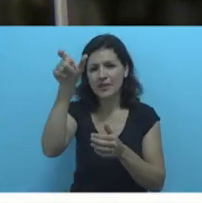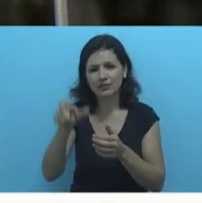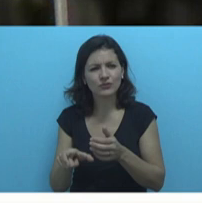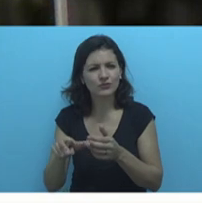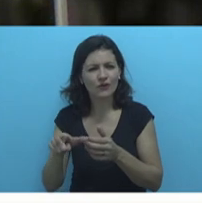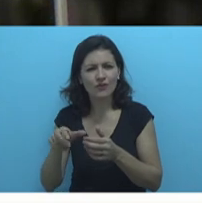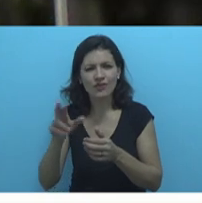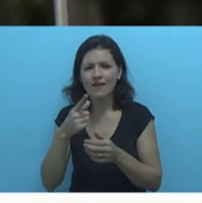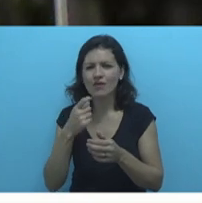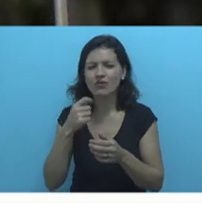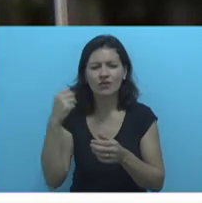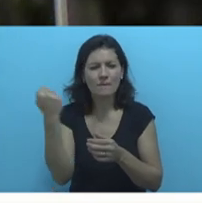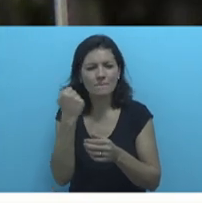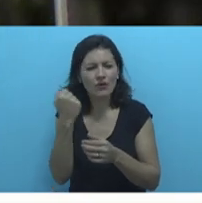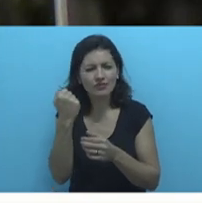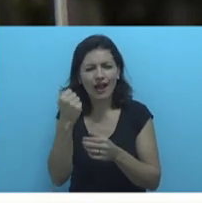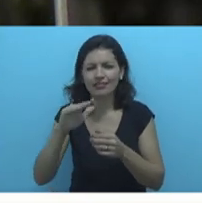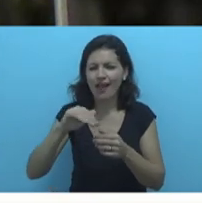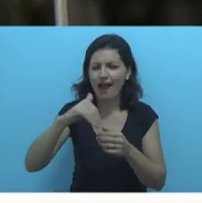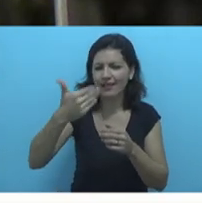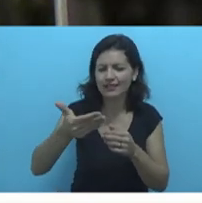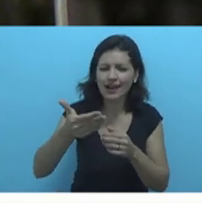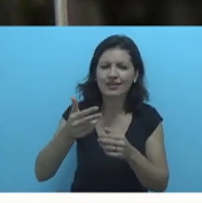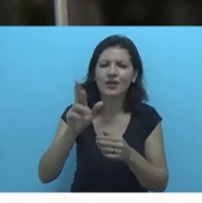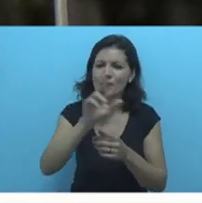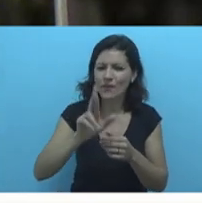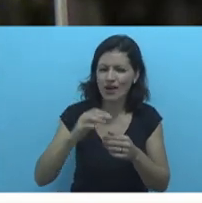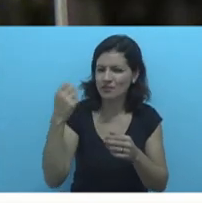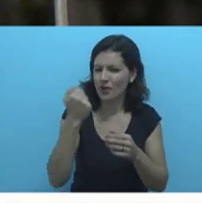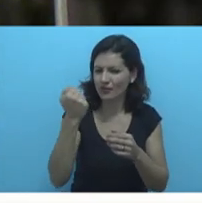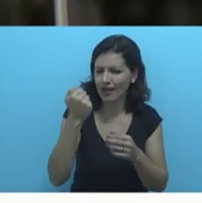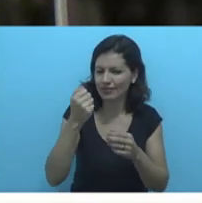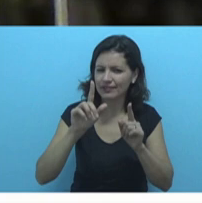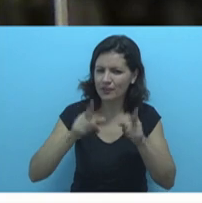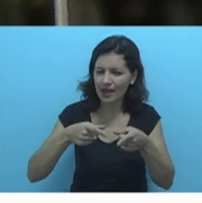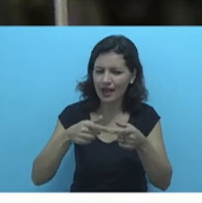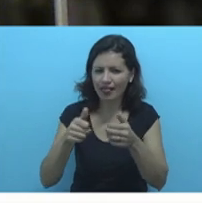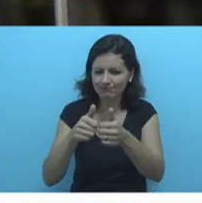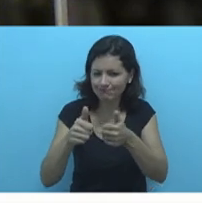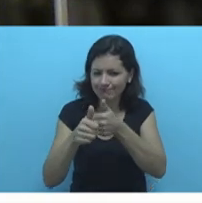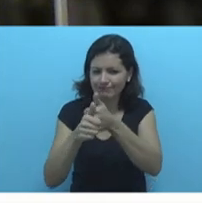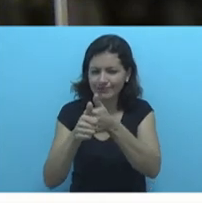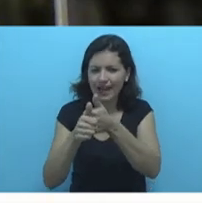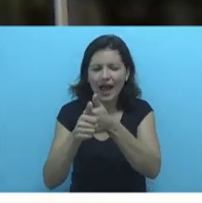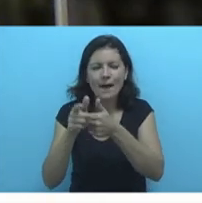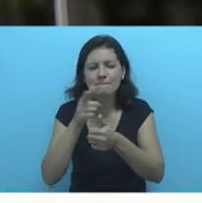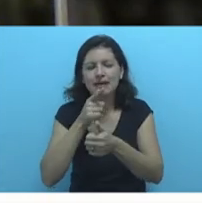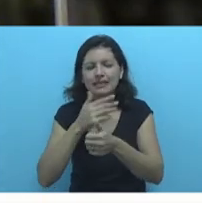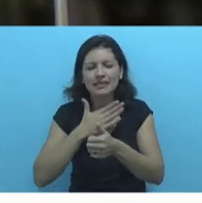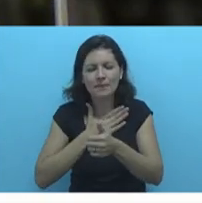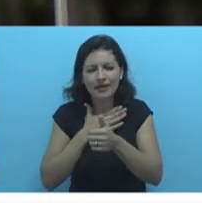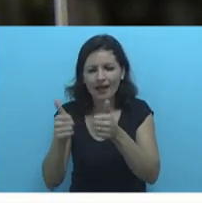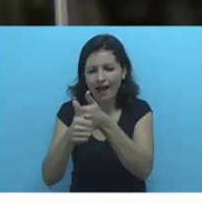gran mujer. Yo creo que esa frase está equivocada en este caso, y creo que es: a la par de un gran